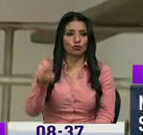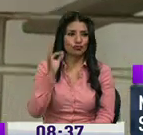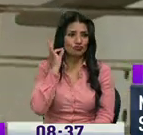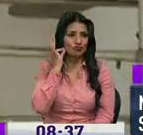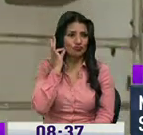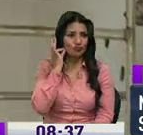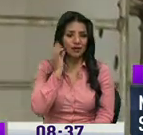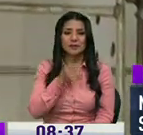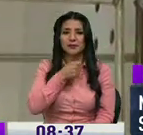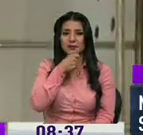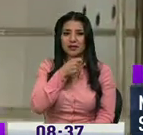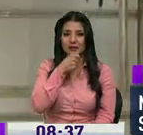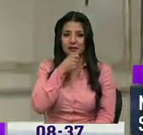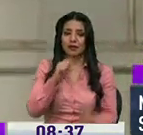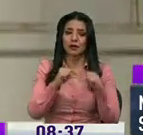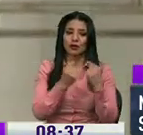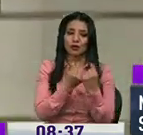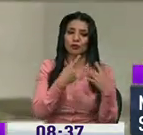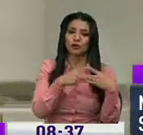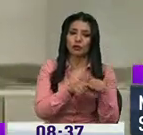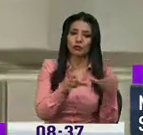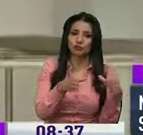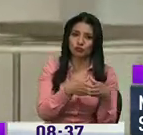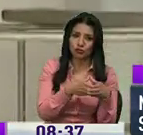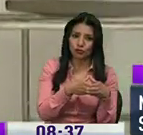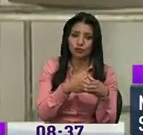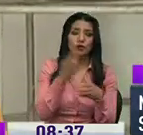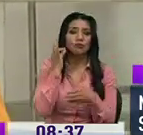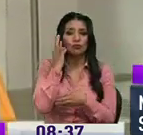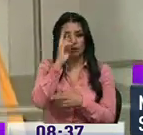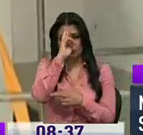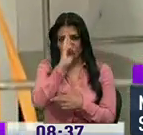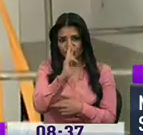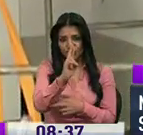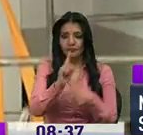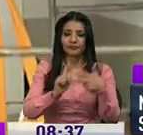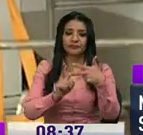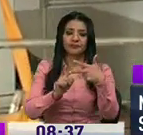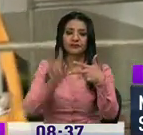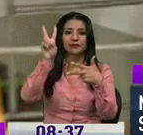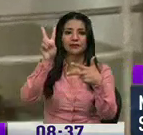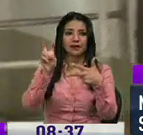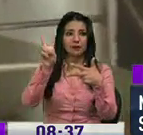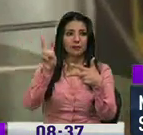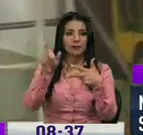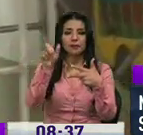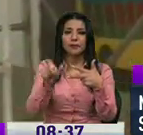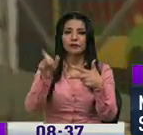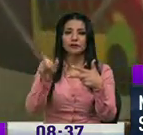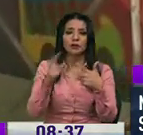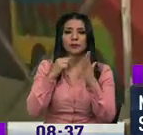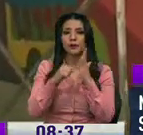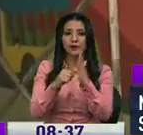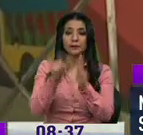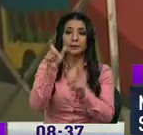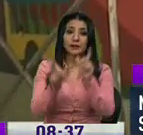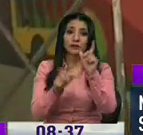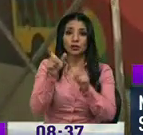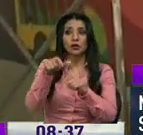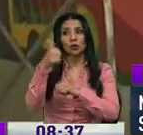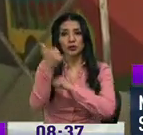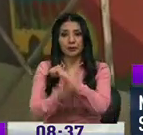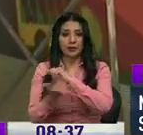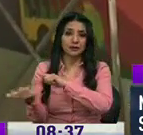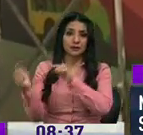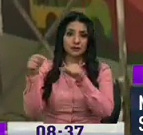hablamos, como te mencionaba, de grupos de inclusión. Hablamos de género, hablamos del tema de también de personas de que vienen de fuera,